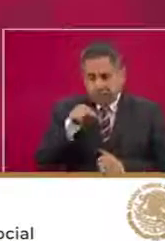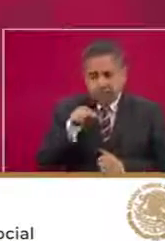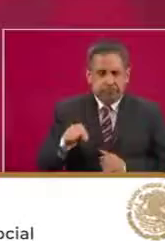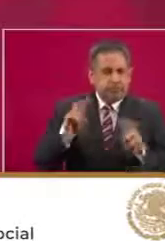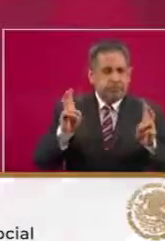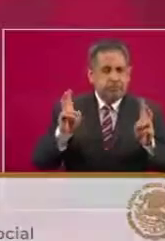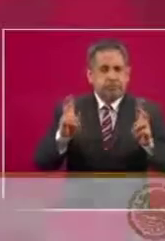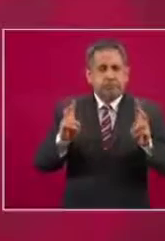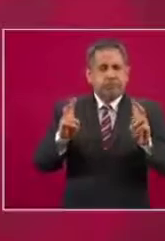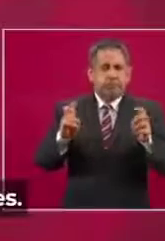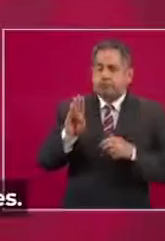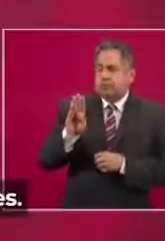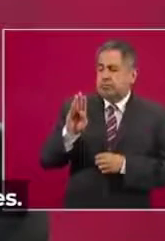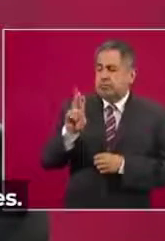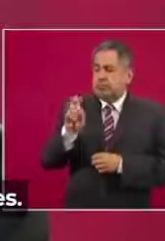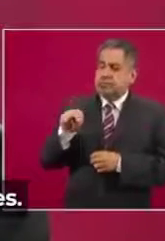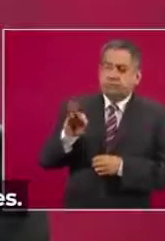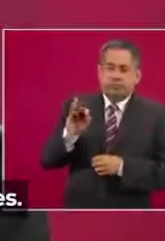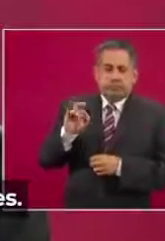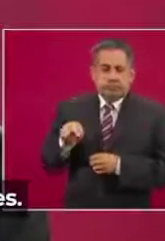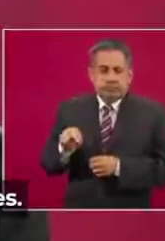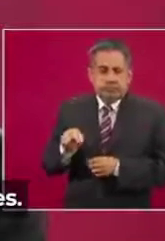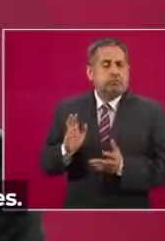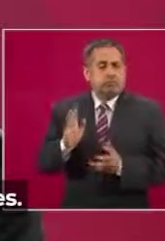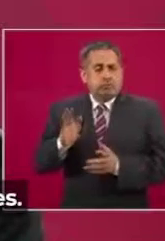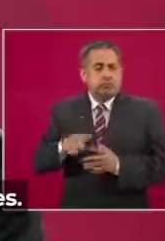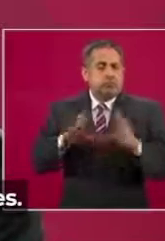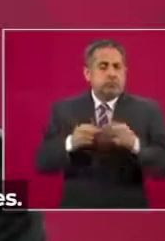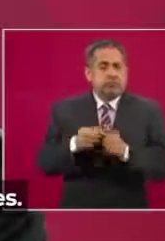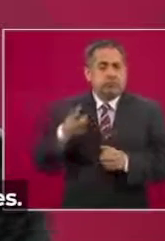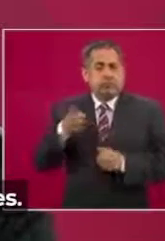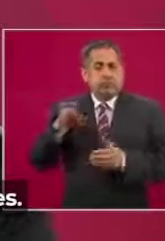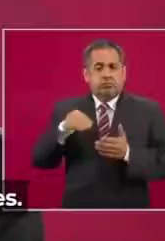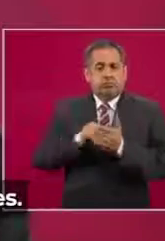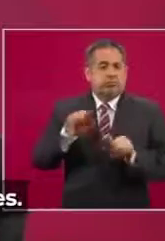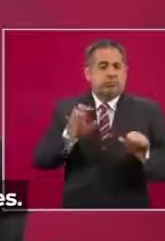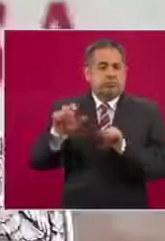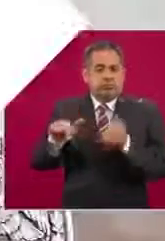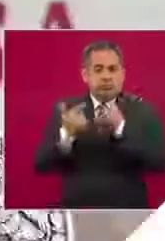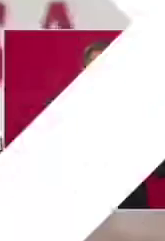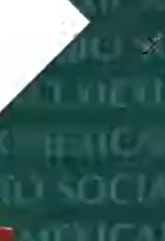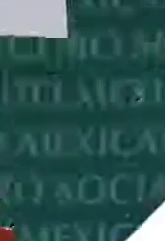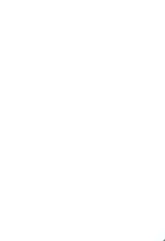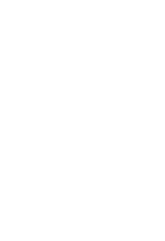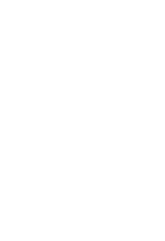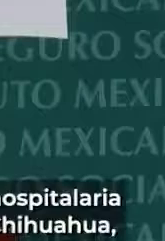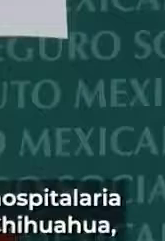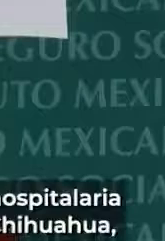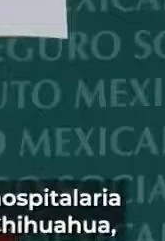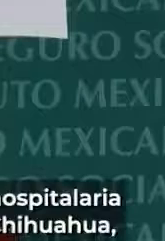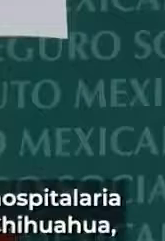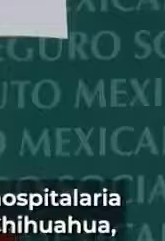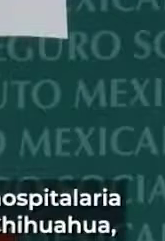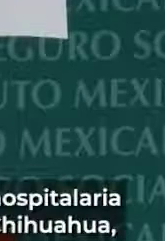el tema del Buen Fin se han ya logrado 39.612 inscripciones.